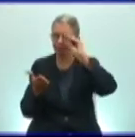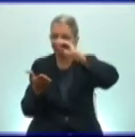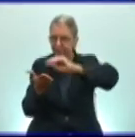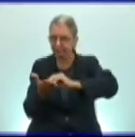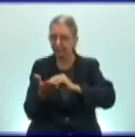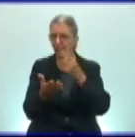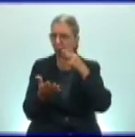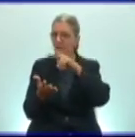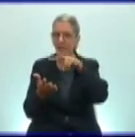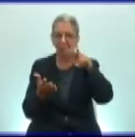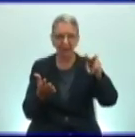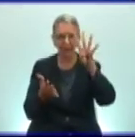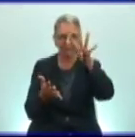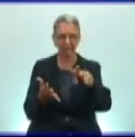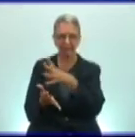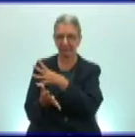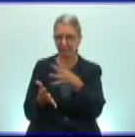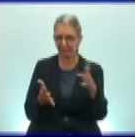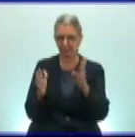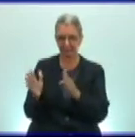periódica.